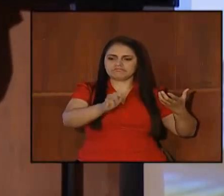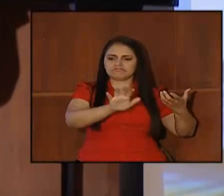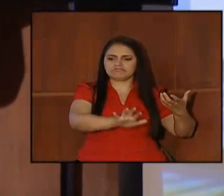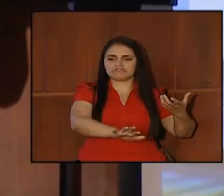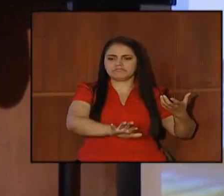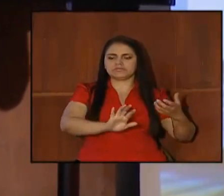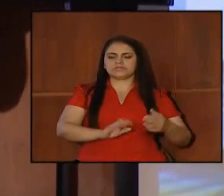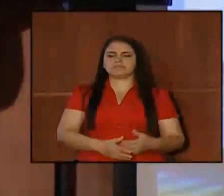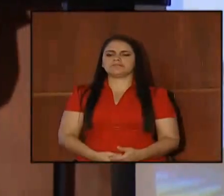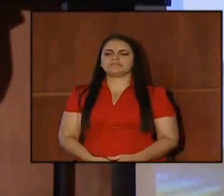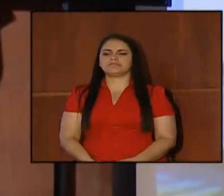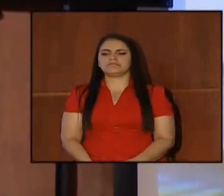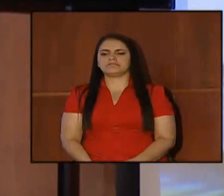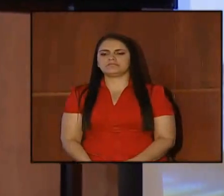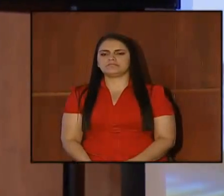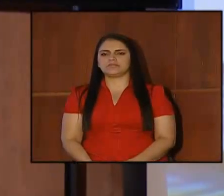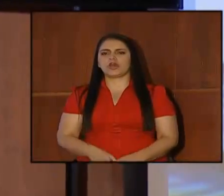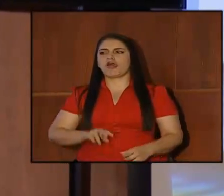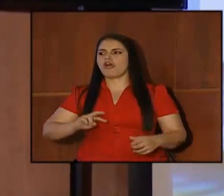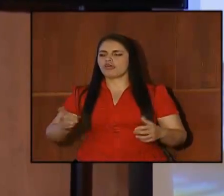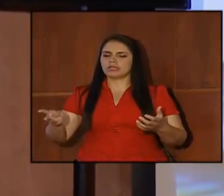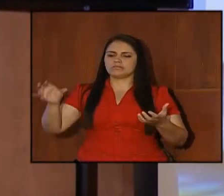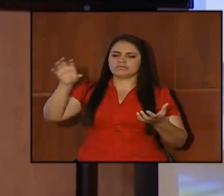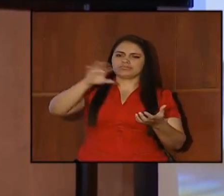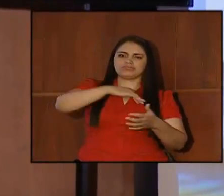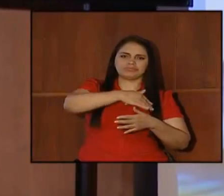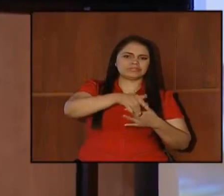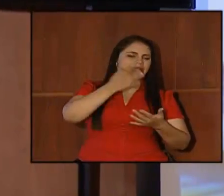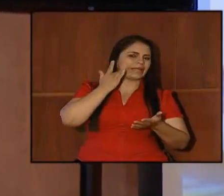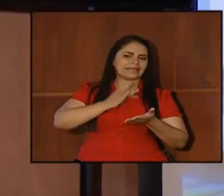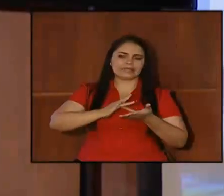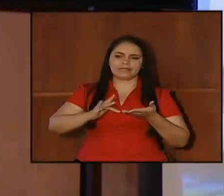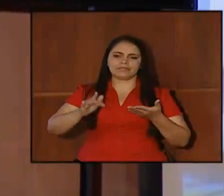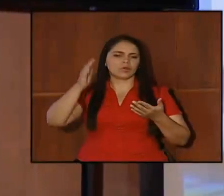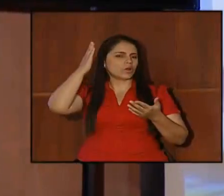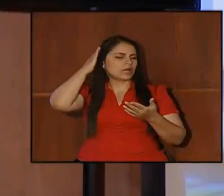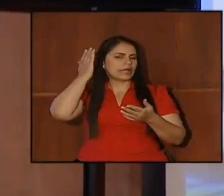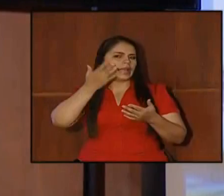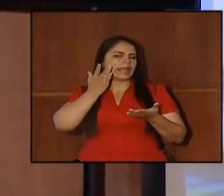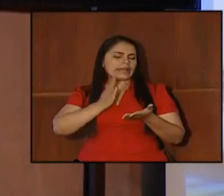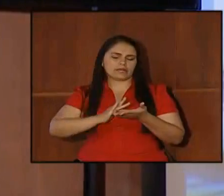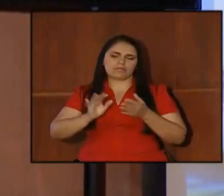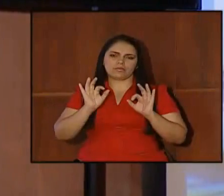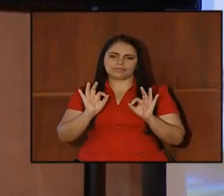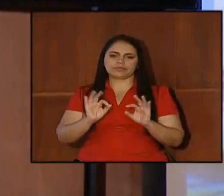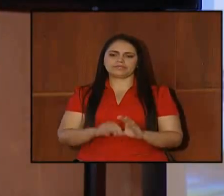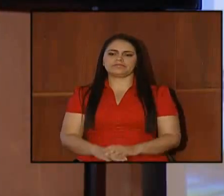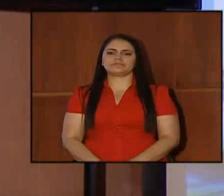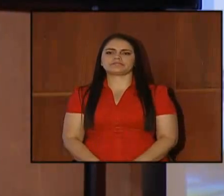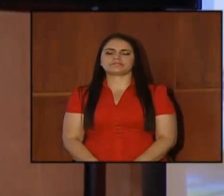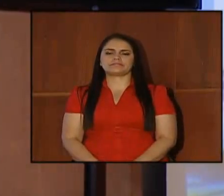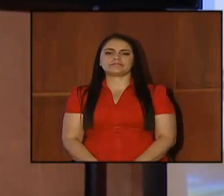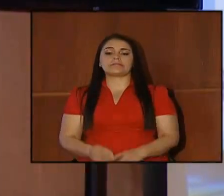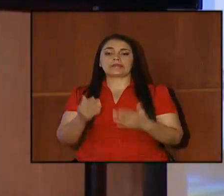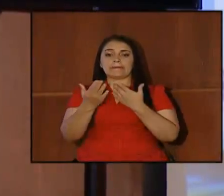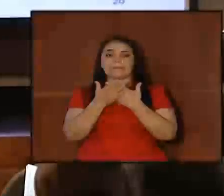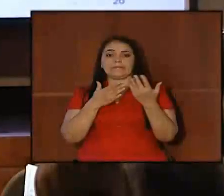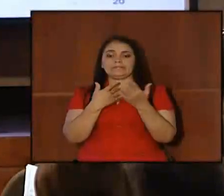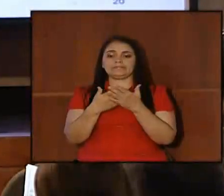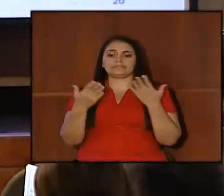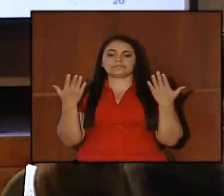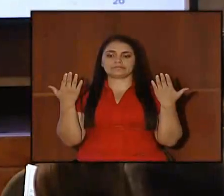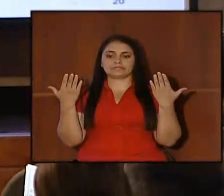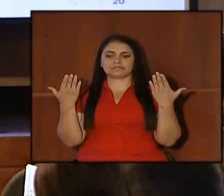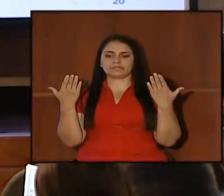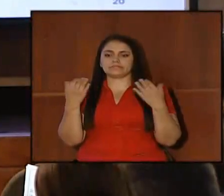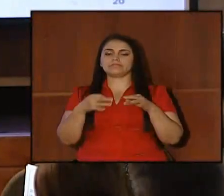medida en que esa agua ya esté jabonosa, se cambia por agua nueva hasta que el cabello del paciente quede limpio. Las manos,